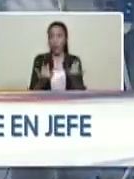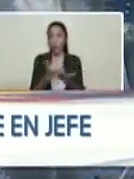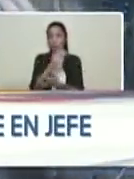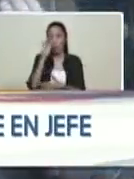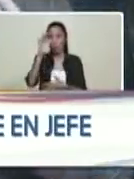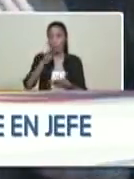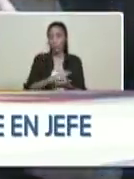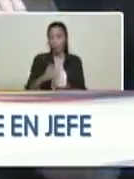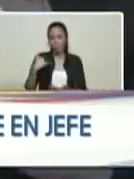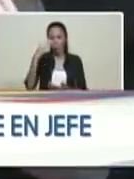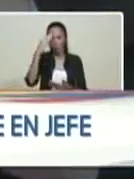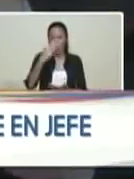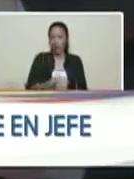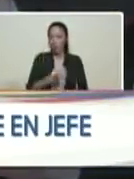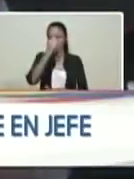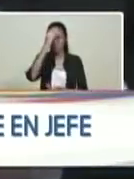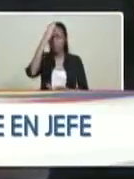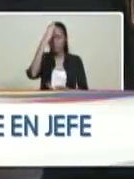sé